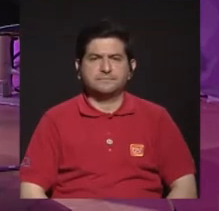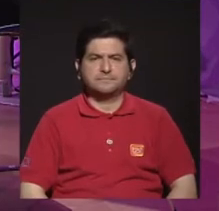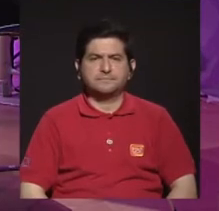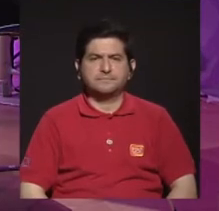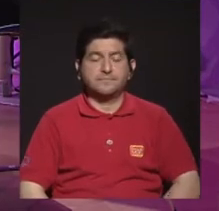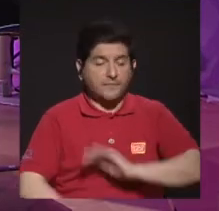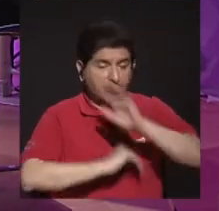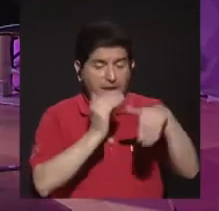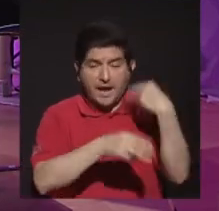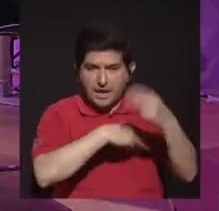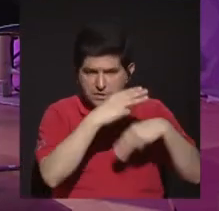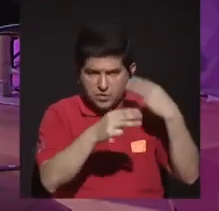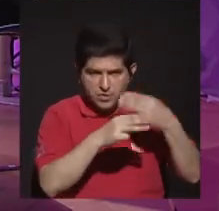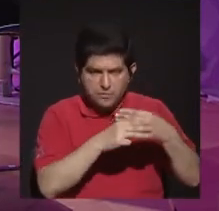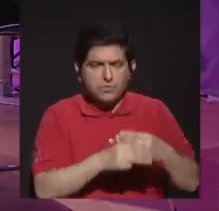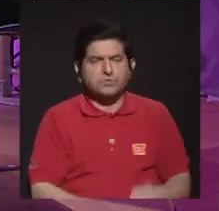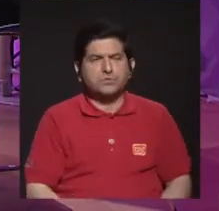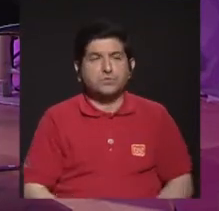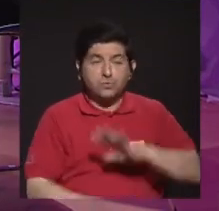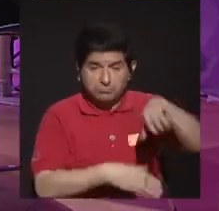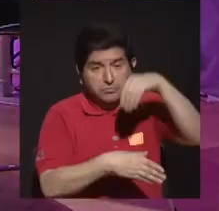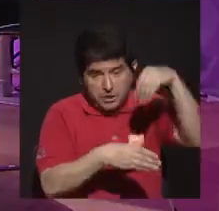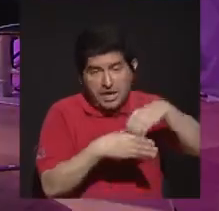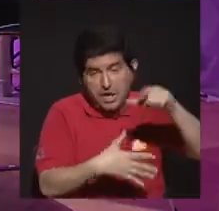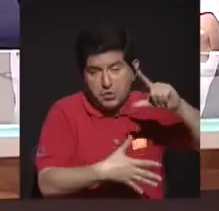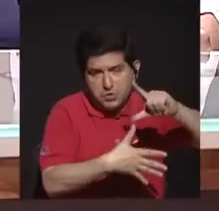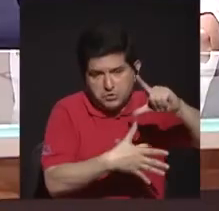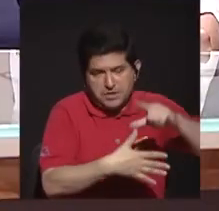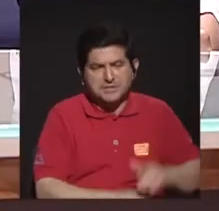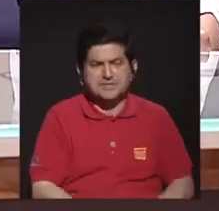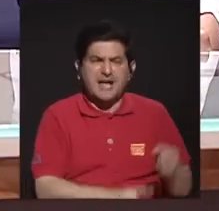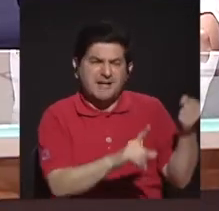en todo el mundo, pero en el contexto latinoamericano, la violencia va